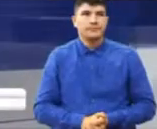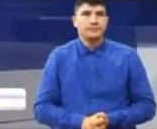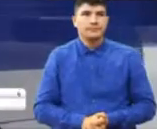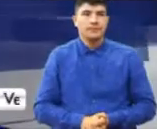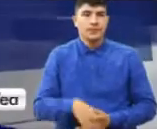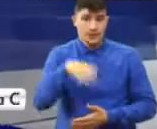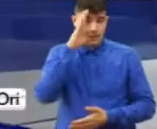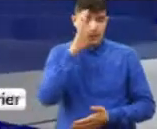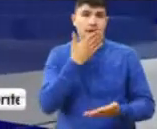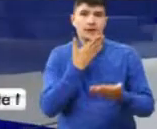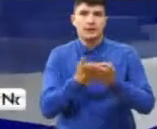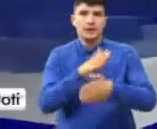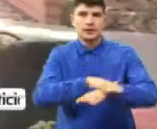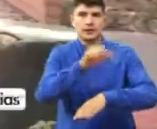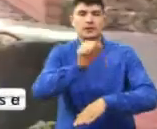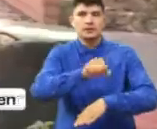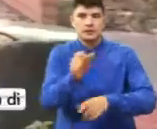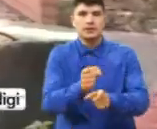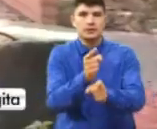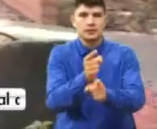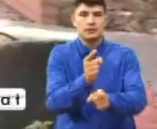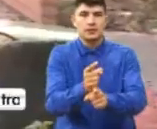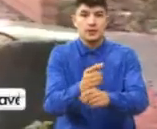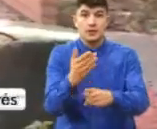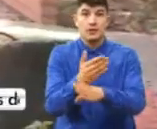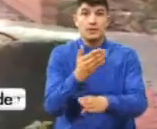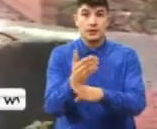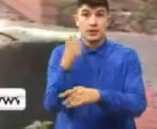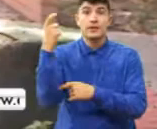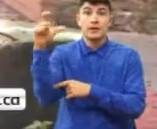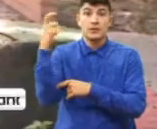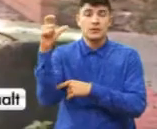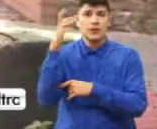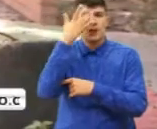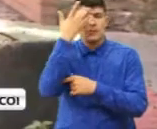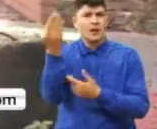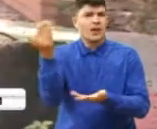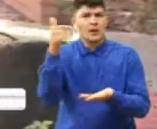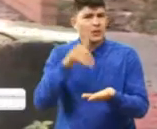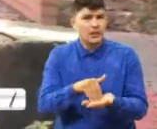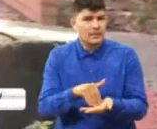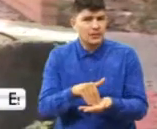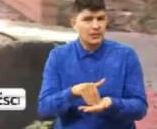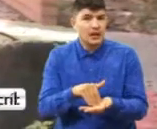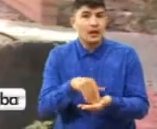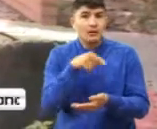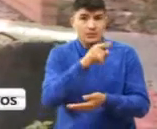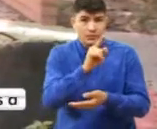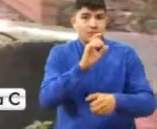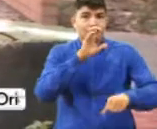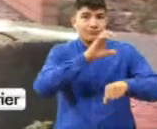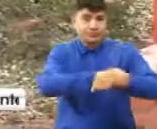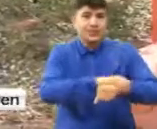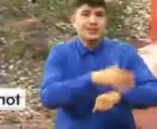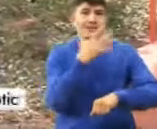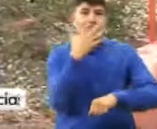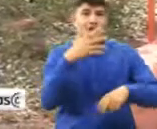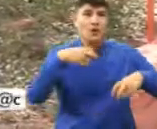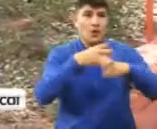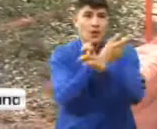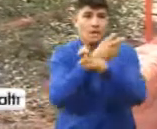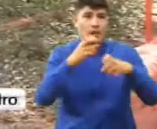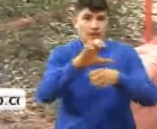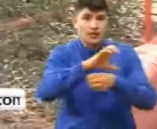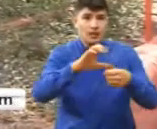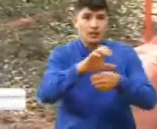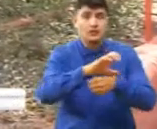hola qué tal muy buenas tardes efectivamente hay una polémica en cúcuta otra más debido al embargo del que sufren cinco parques de la